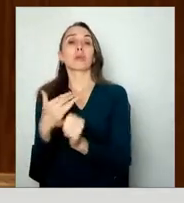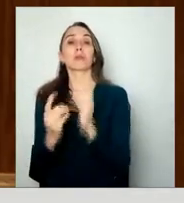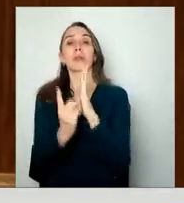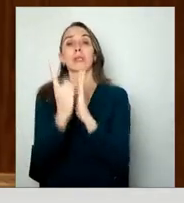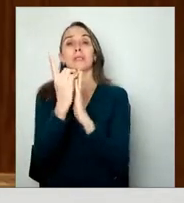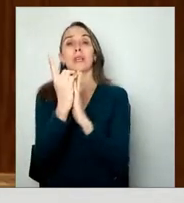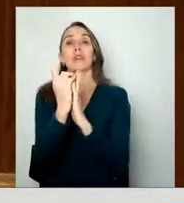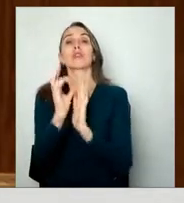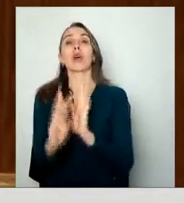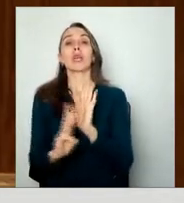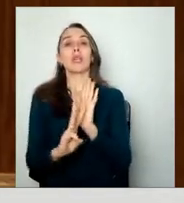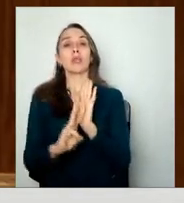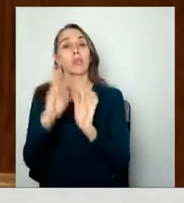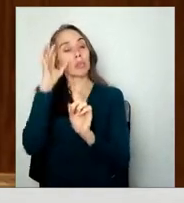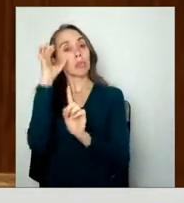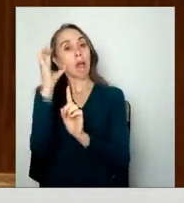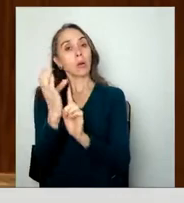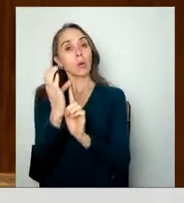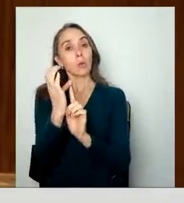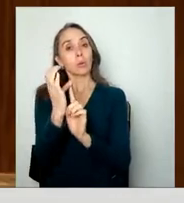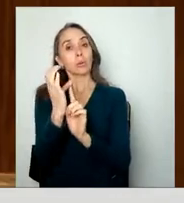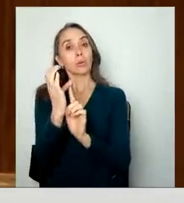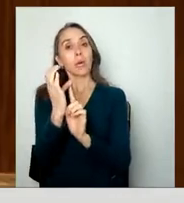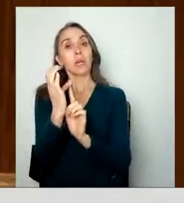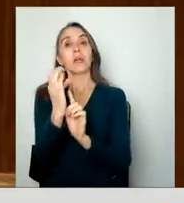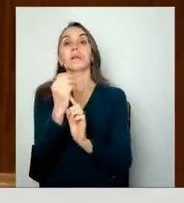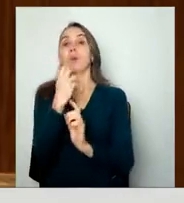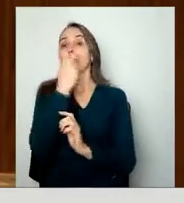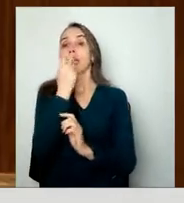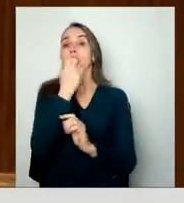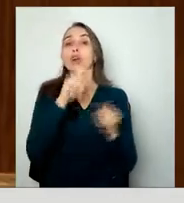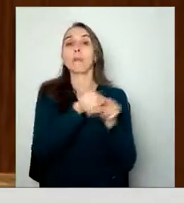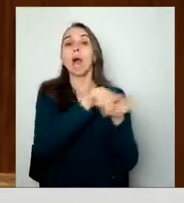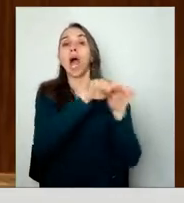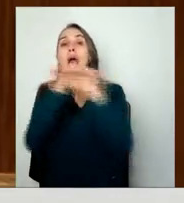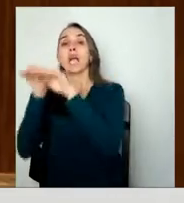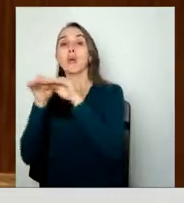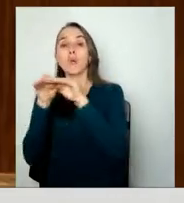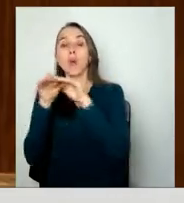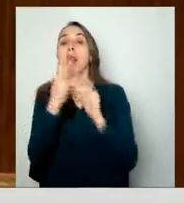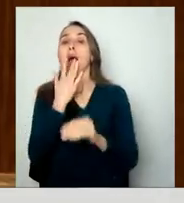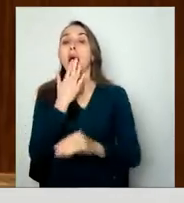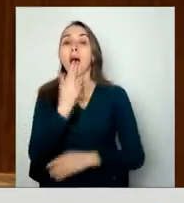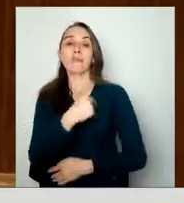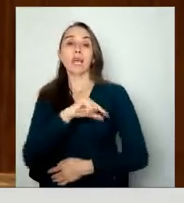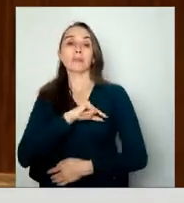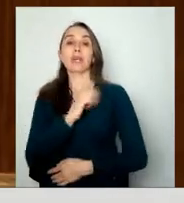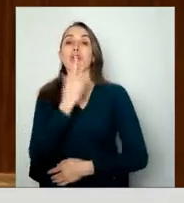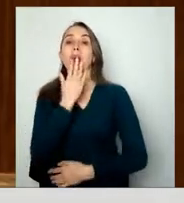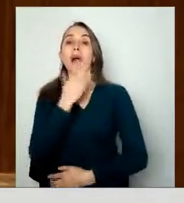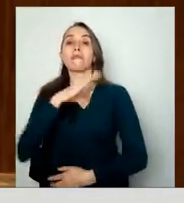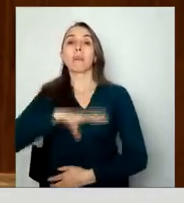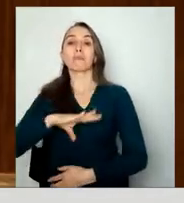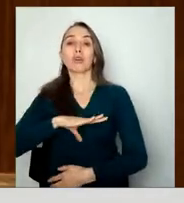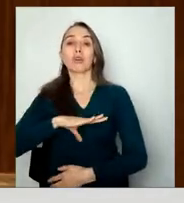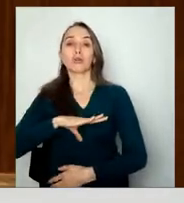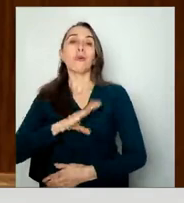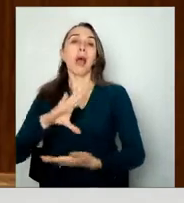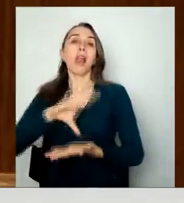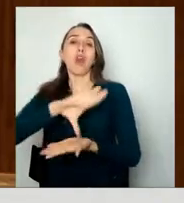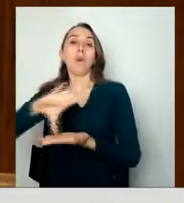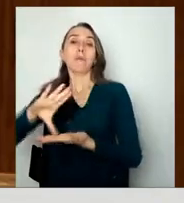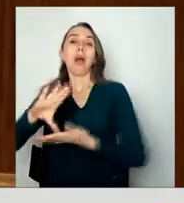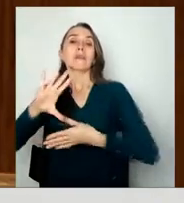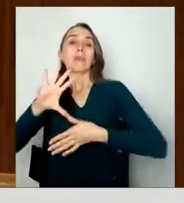identidad cultural sustentada en lenguas comunes español y portugués y una trama histórica compartida agrega